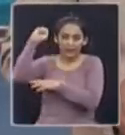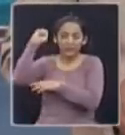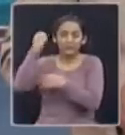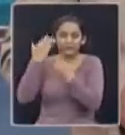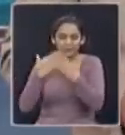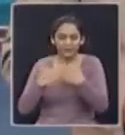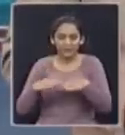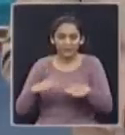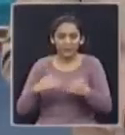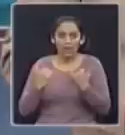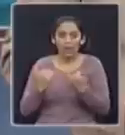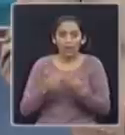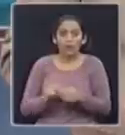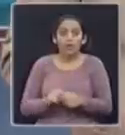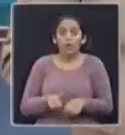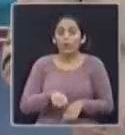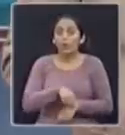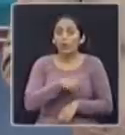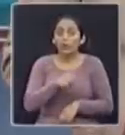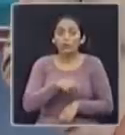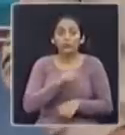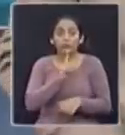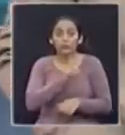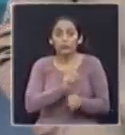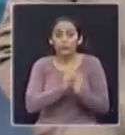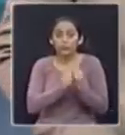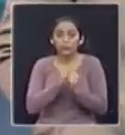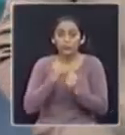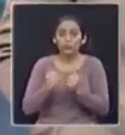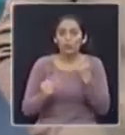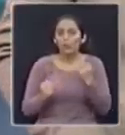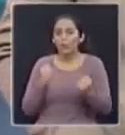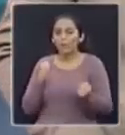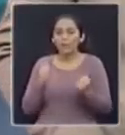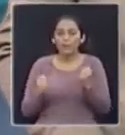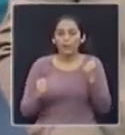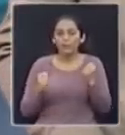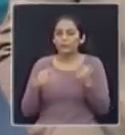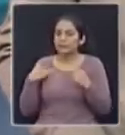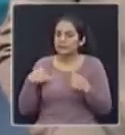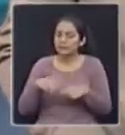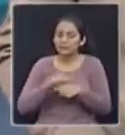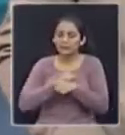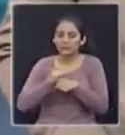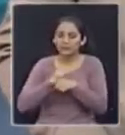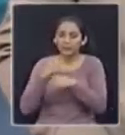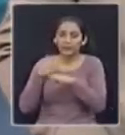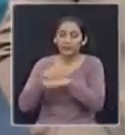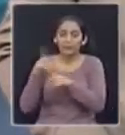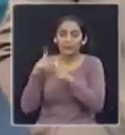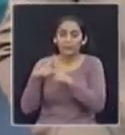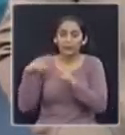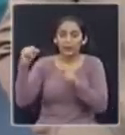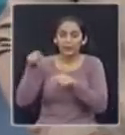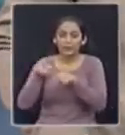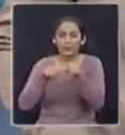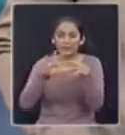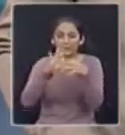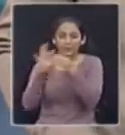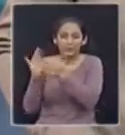a ella otros marchistas, otros atletas se preparan para lo que será el ciclo olímpico rumbo a Tokio 2020.